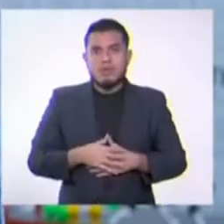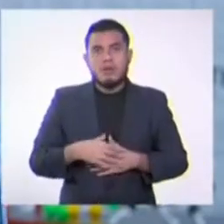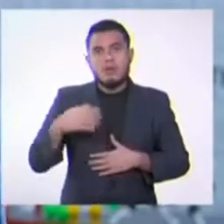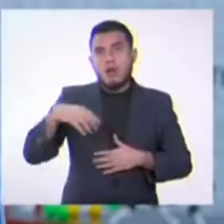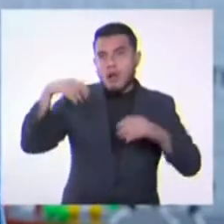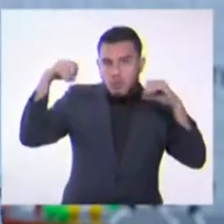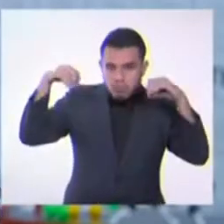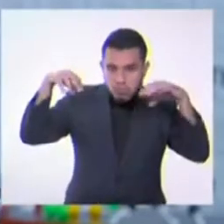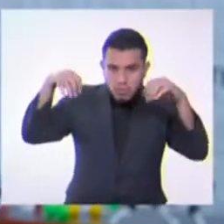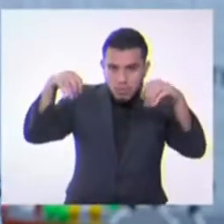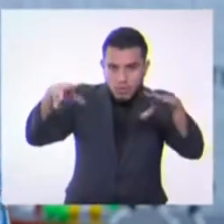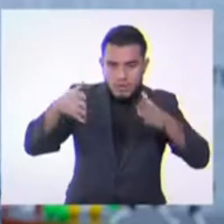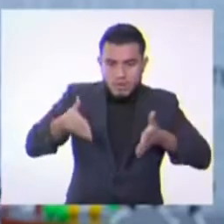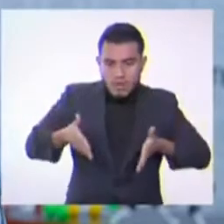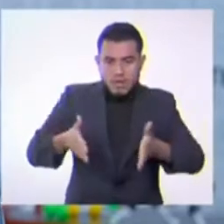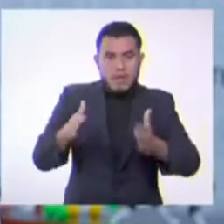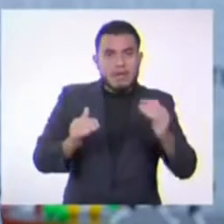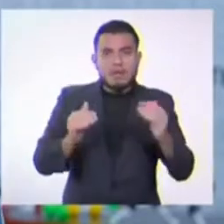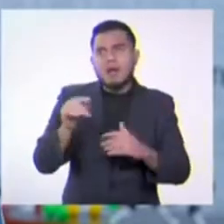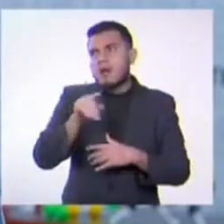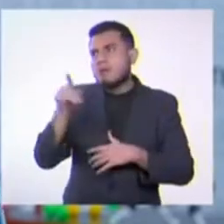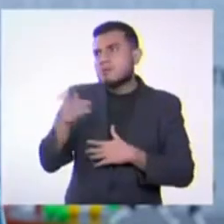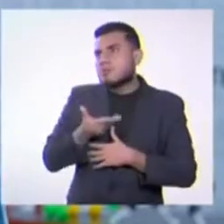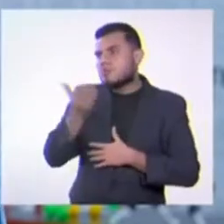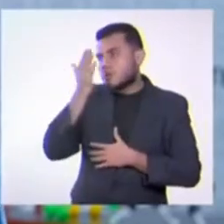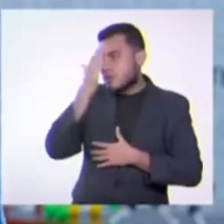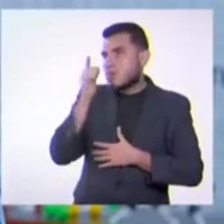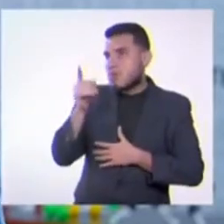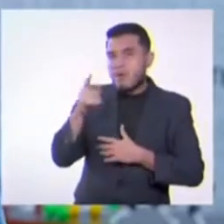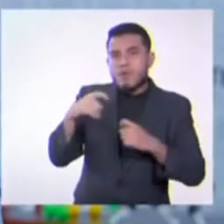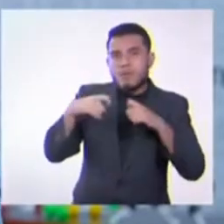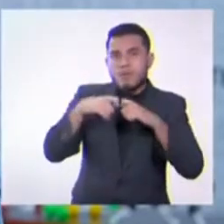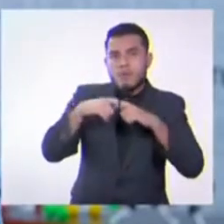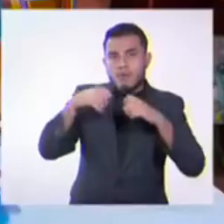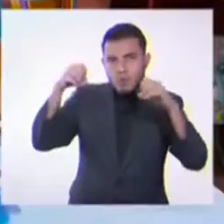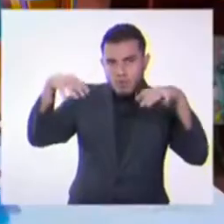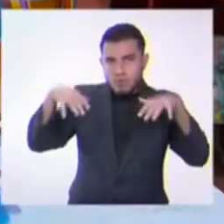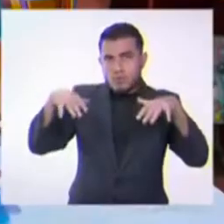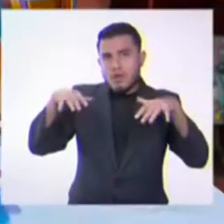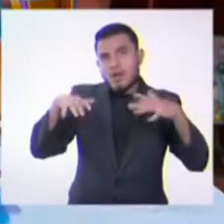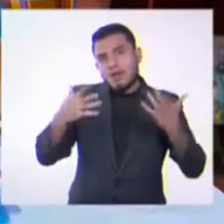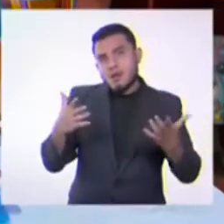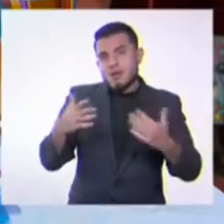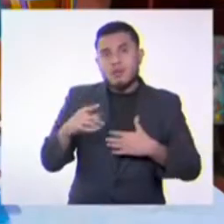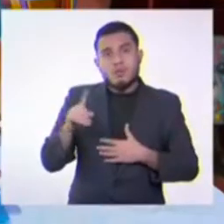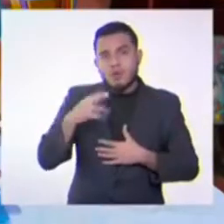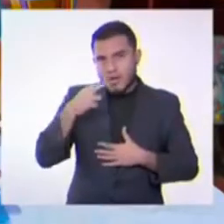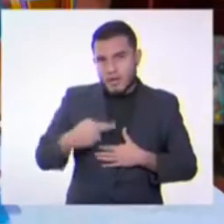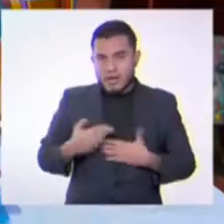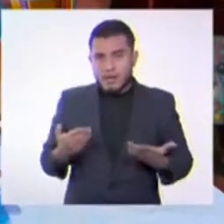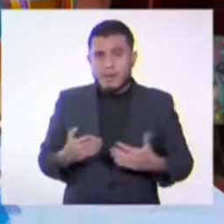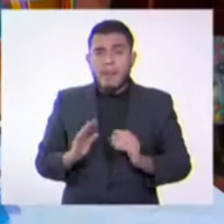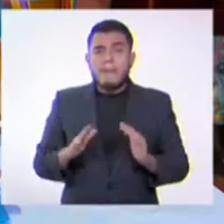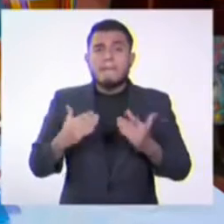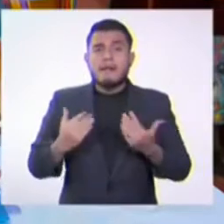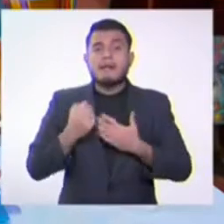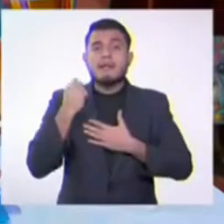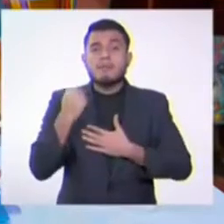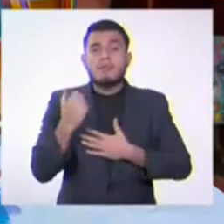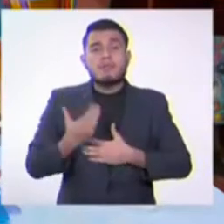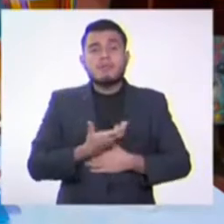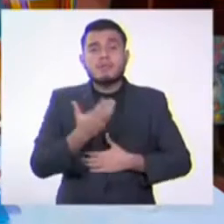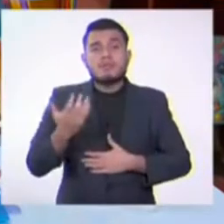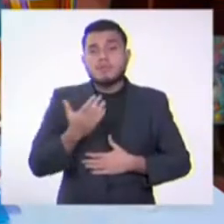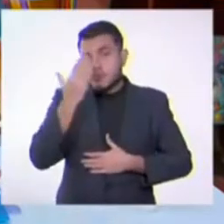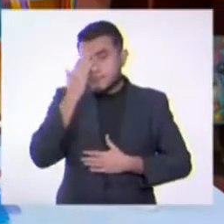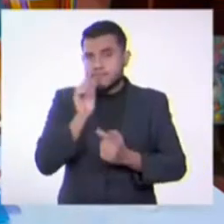calle también. En general, a esas las conocemos como fuentes de luz artificial. ¿Para qué es importante